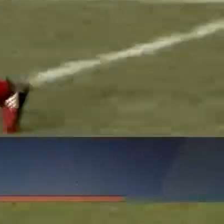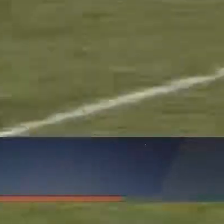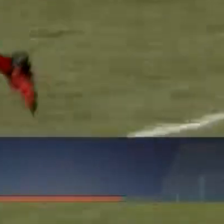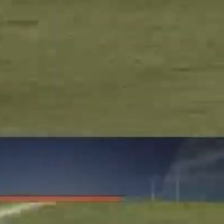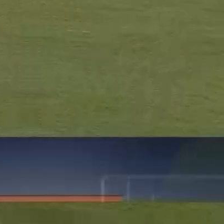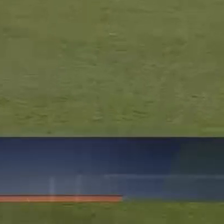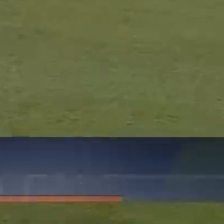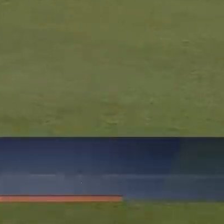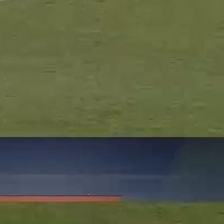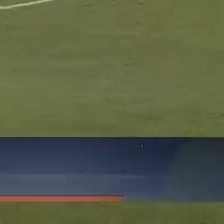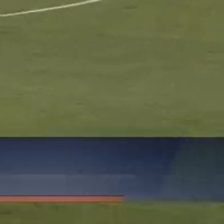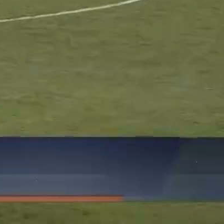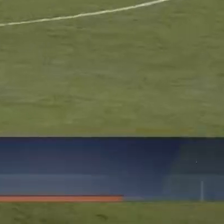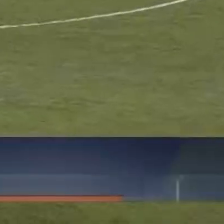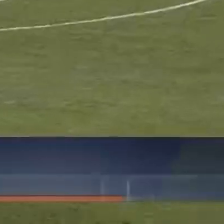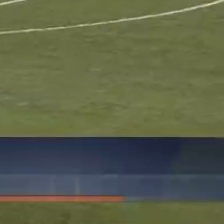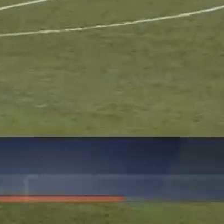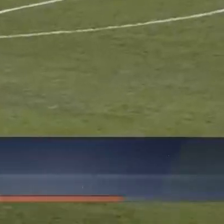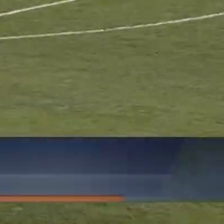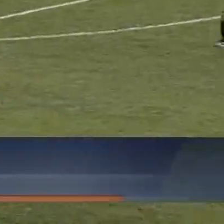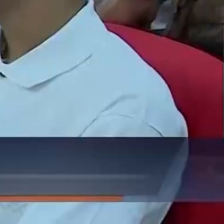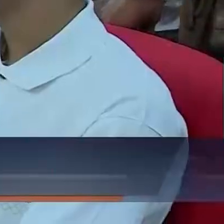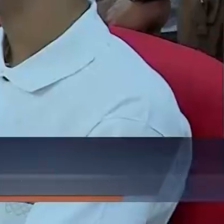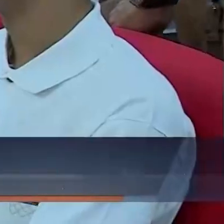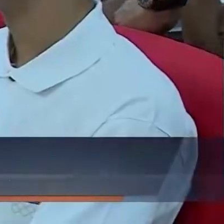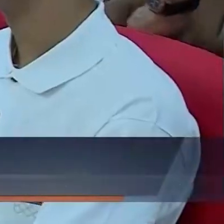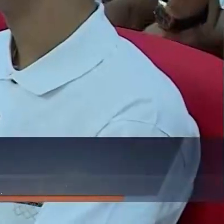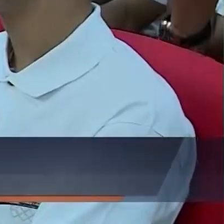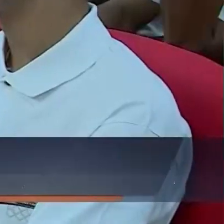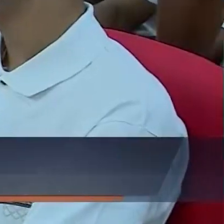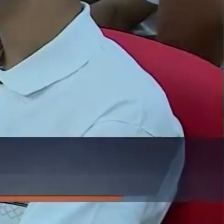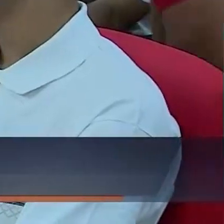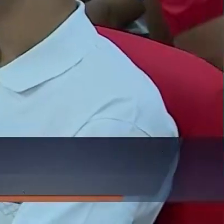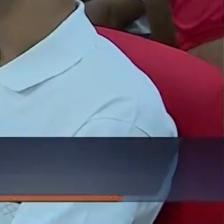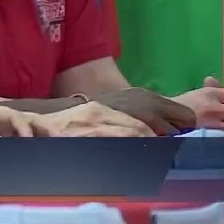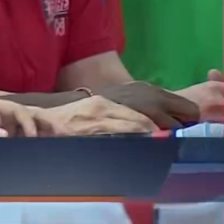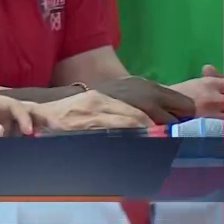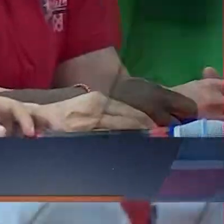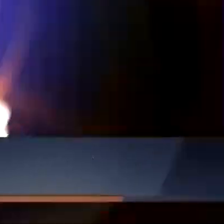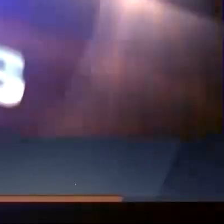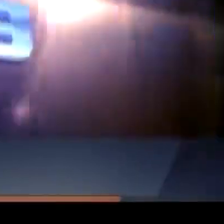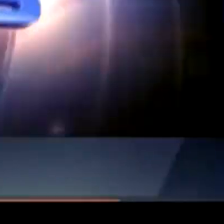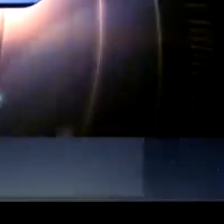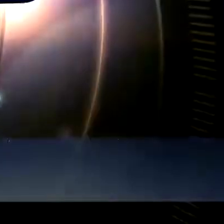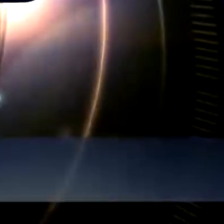La Copa Telepacífico y el lanzamiento de la Copa Profesional de Baloncesto.